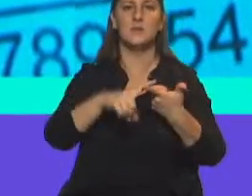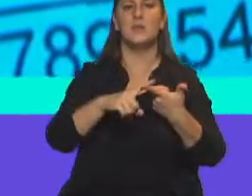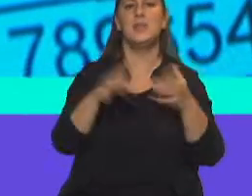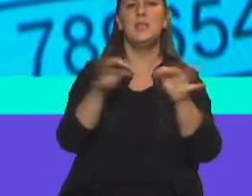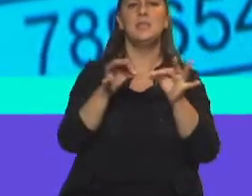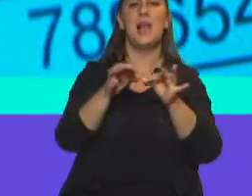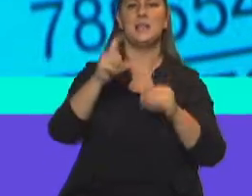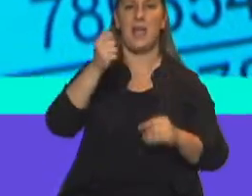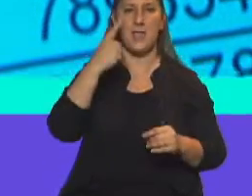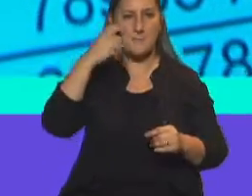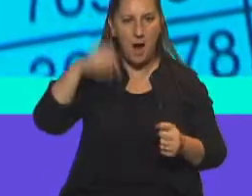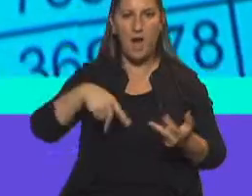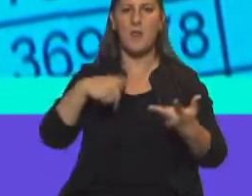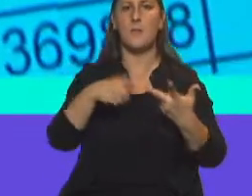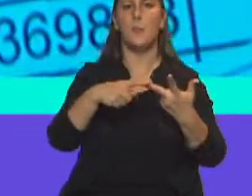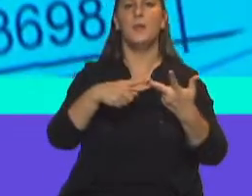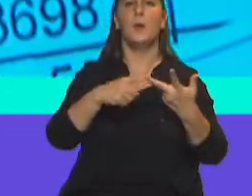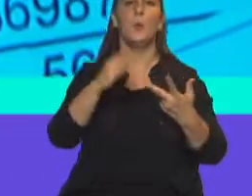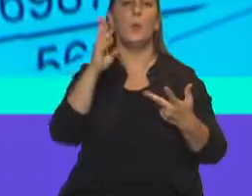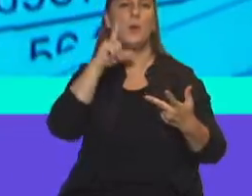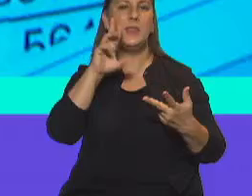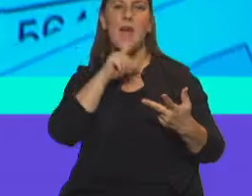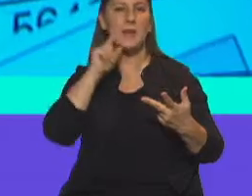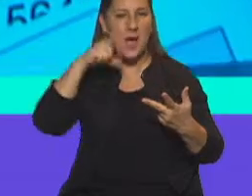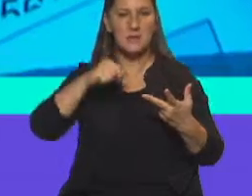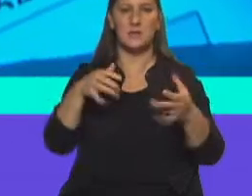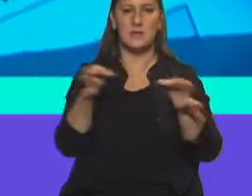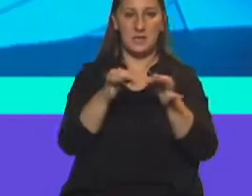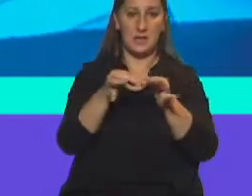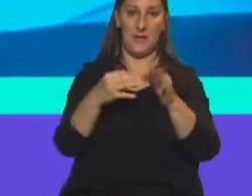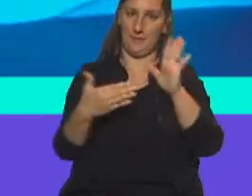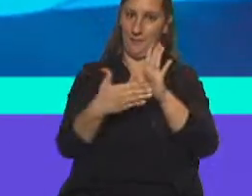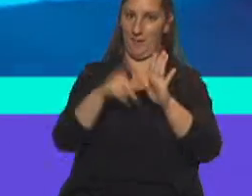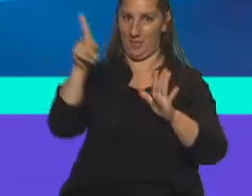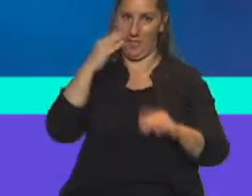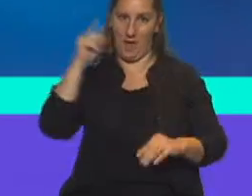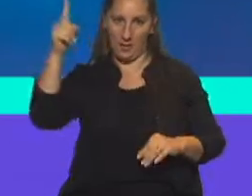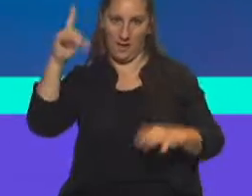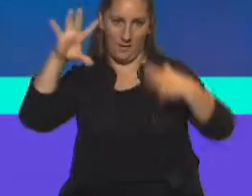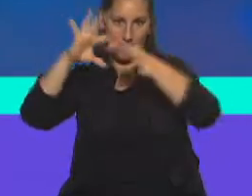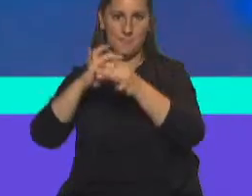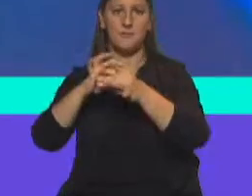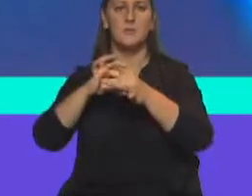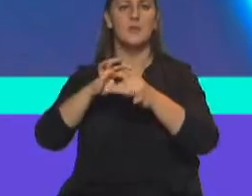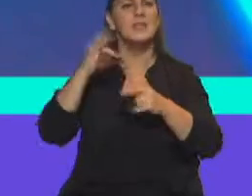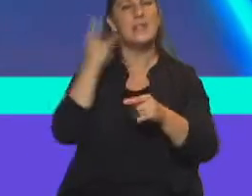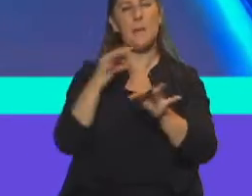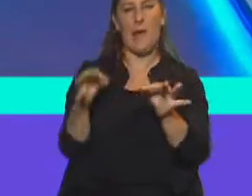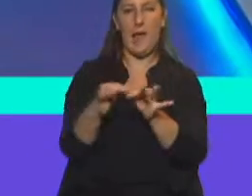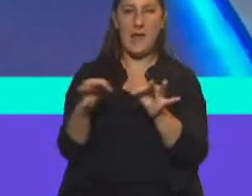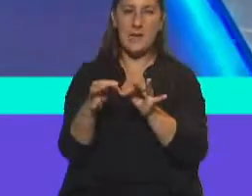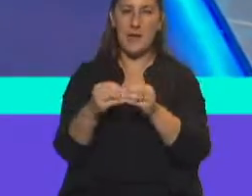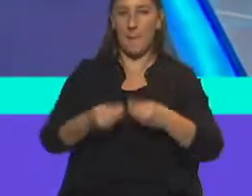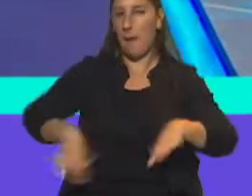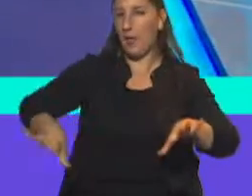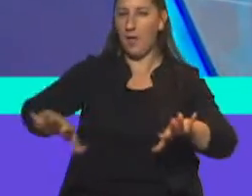Islas Caimán, vamos a las Islas Vírgenes Británicas, que por cierto dependen de la corona, ¿no? Pero bueno, siempre son islitas que están perdidas